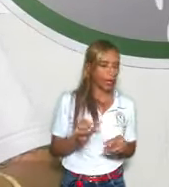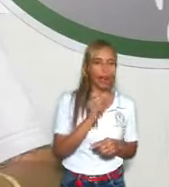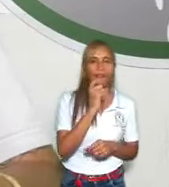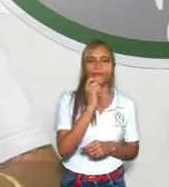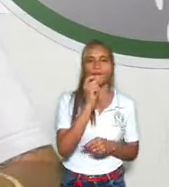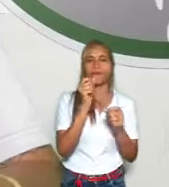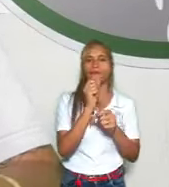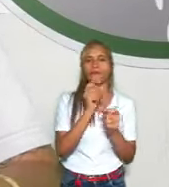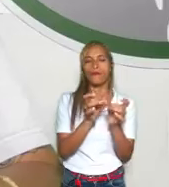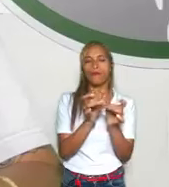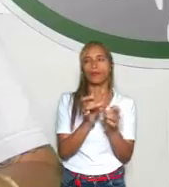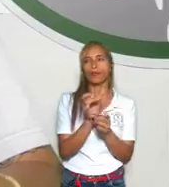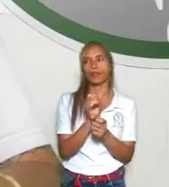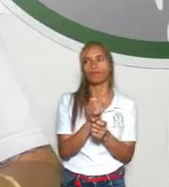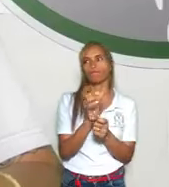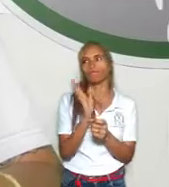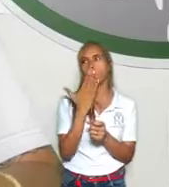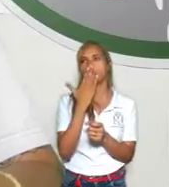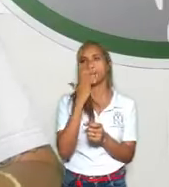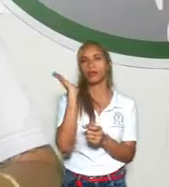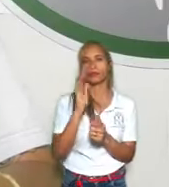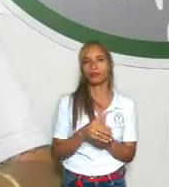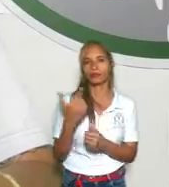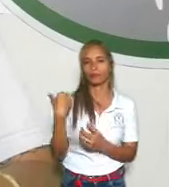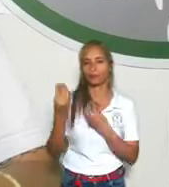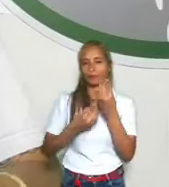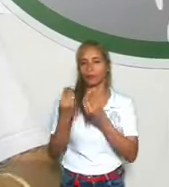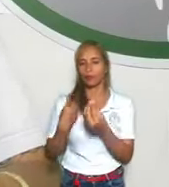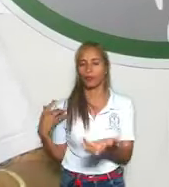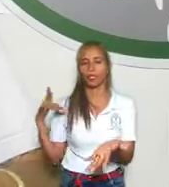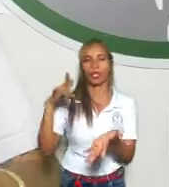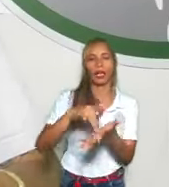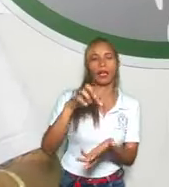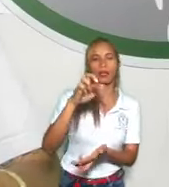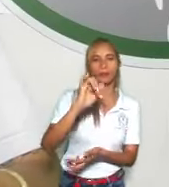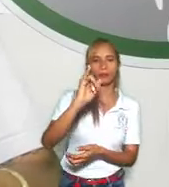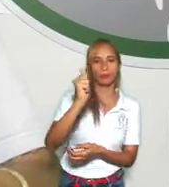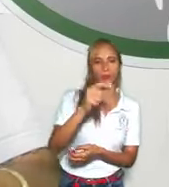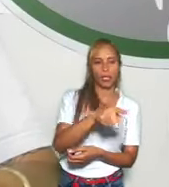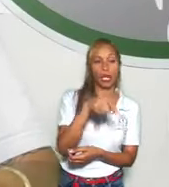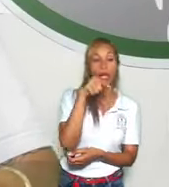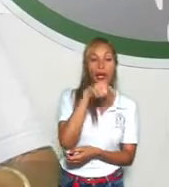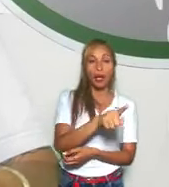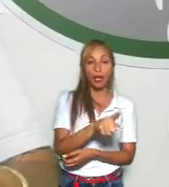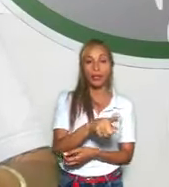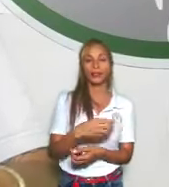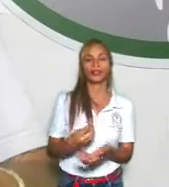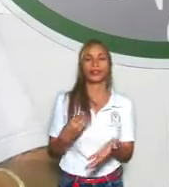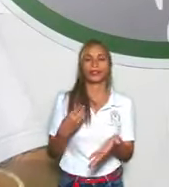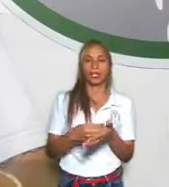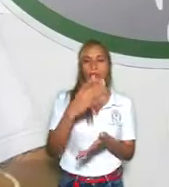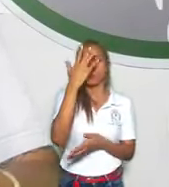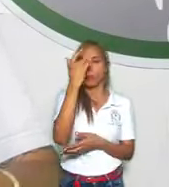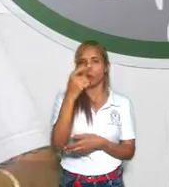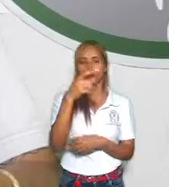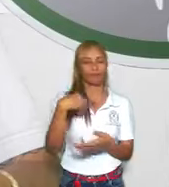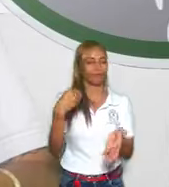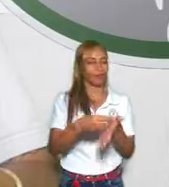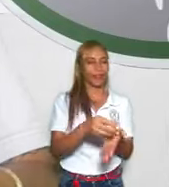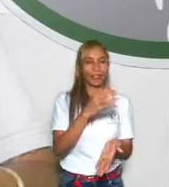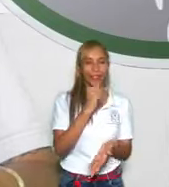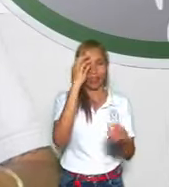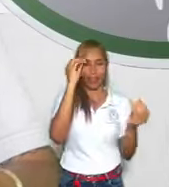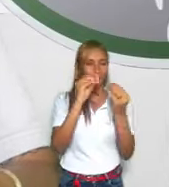pago, debemos dirigirnos al punto integrado de atención al usuario, porque si no, definitivamente se puede generar una suspensión al no llegar